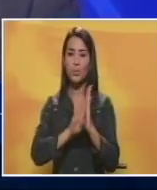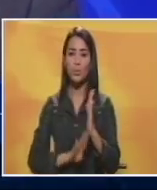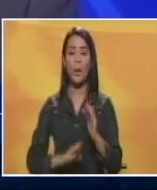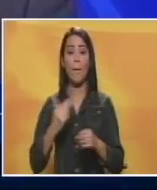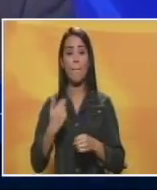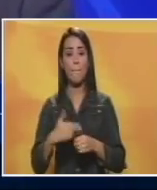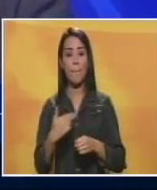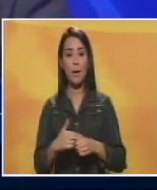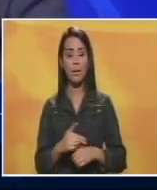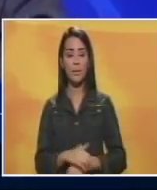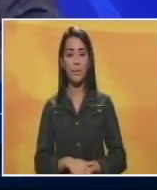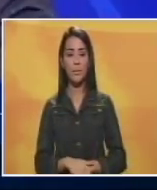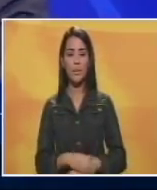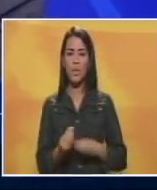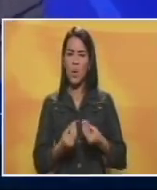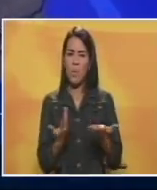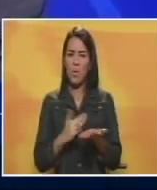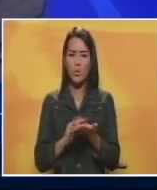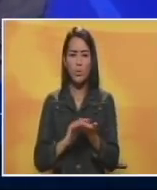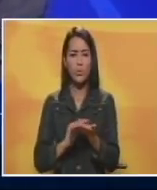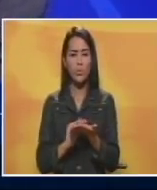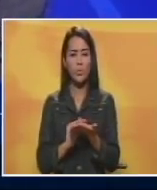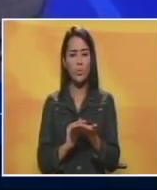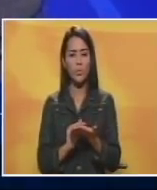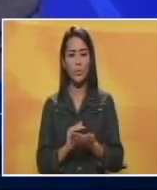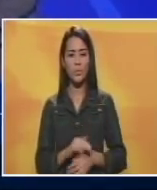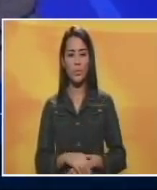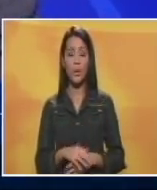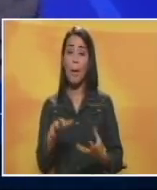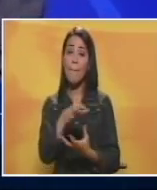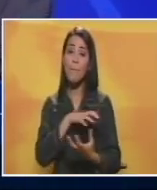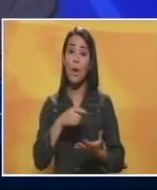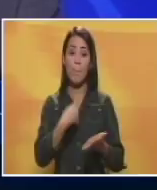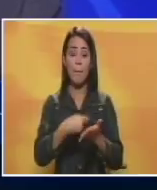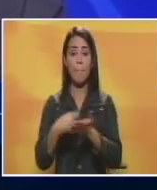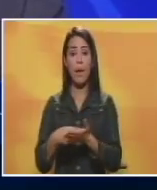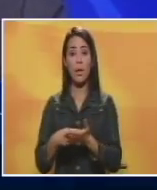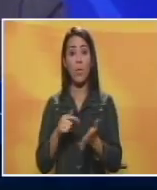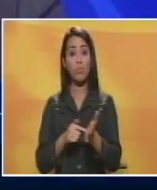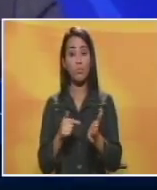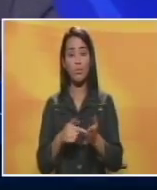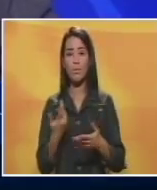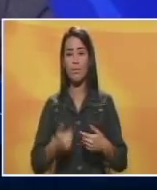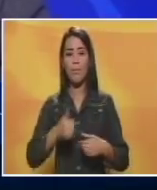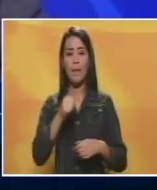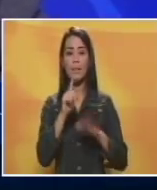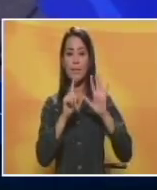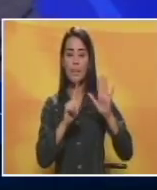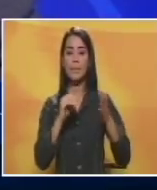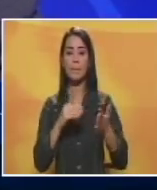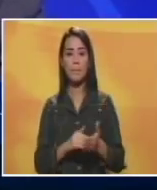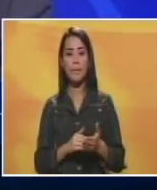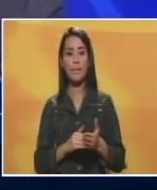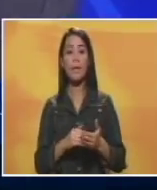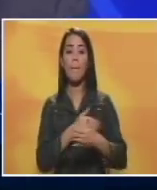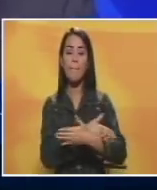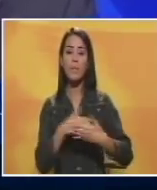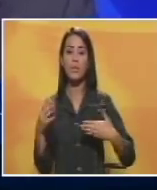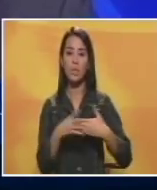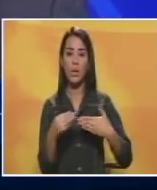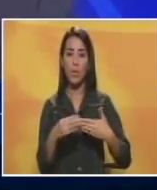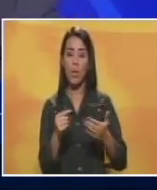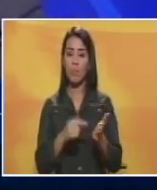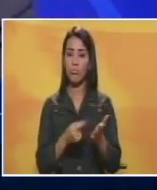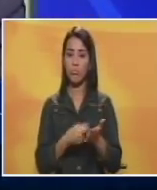tienen manera de cómo resolver la crisis de pago de la deuda. Deben más de 6.000 millones de dólares en